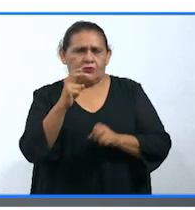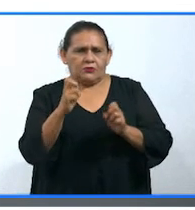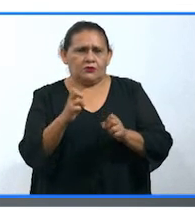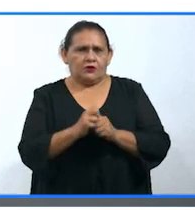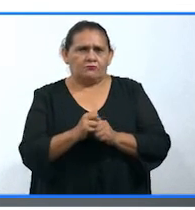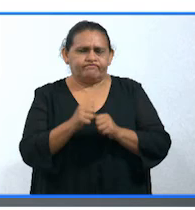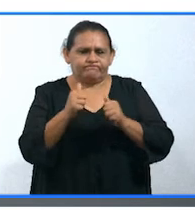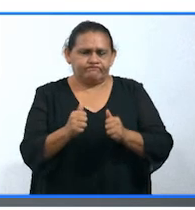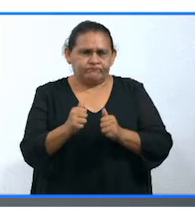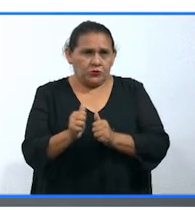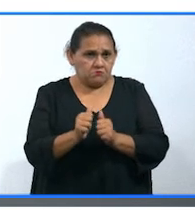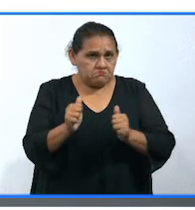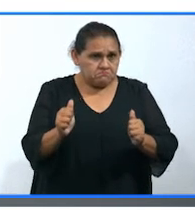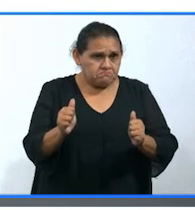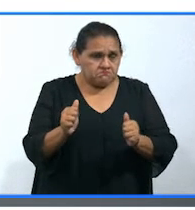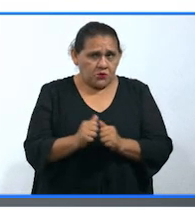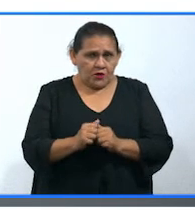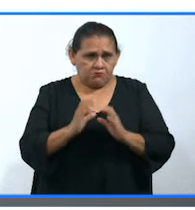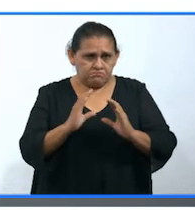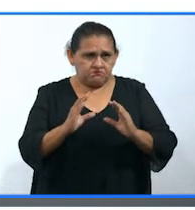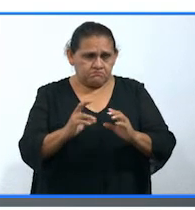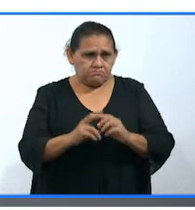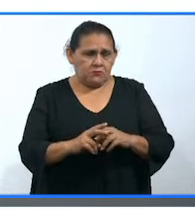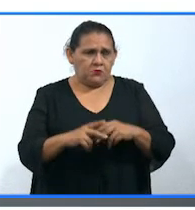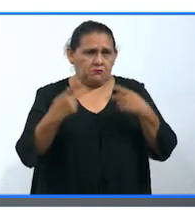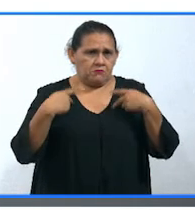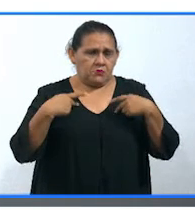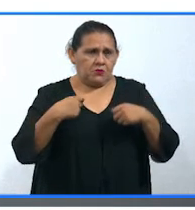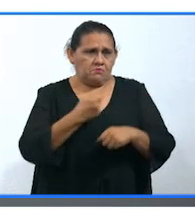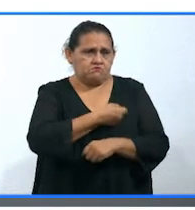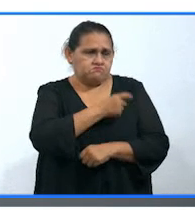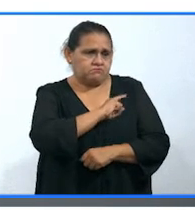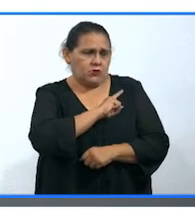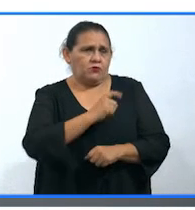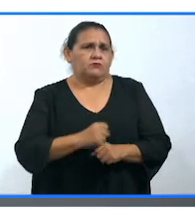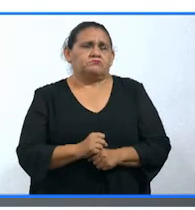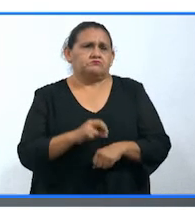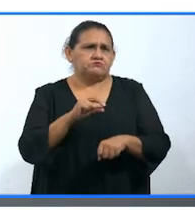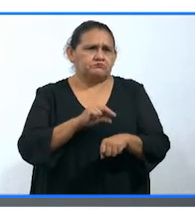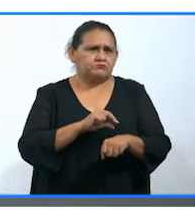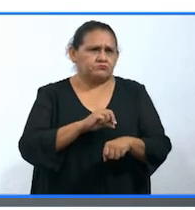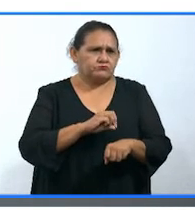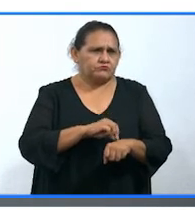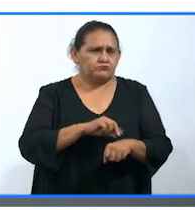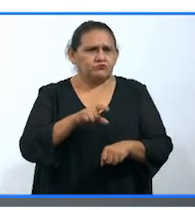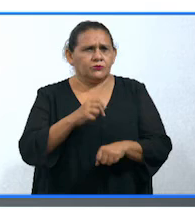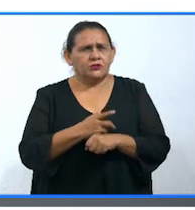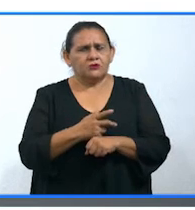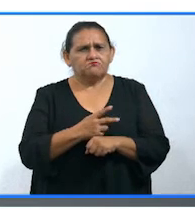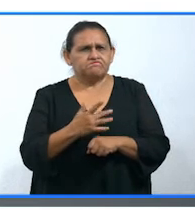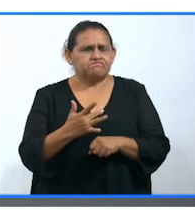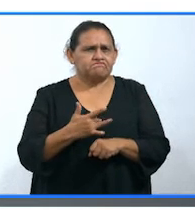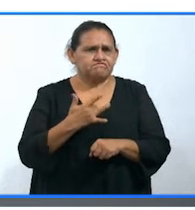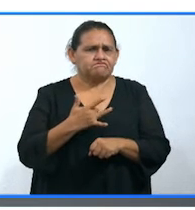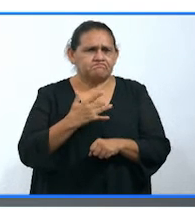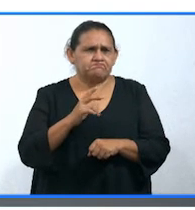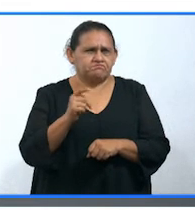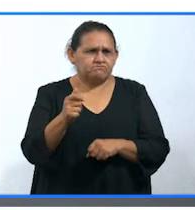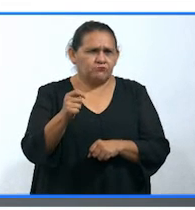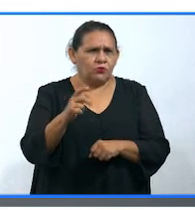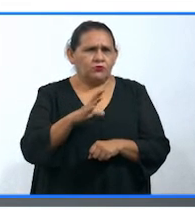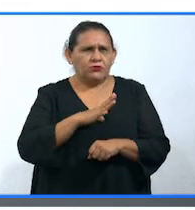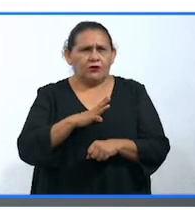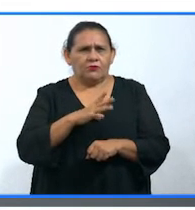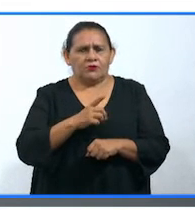aislados y monitoreados constantemente por personal médico de la Secretaría de Salud de Yucatán. Presentan síntomas leves. Como ya